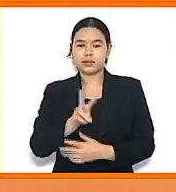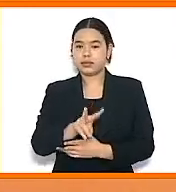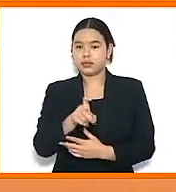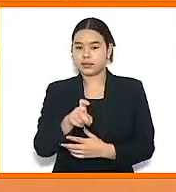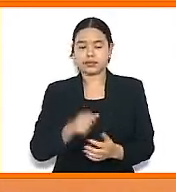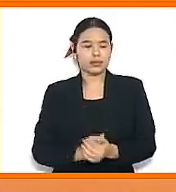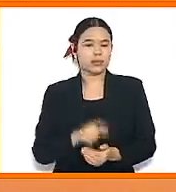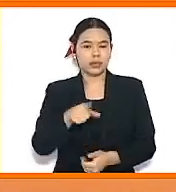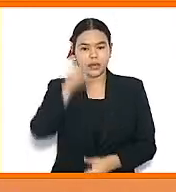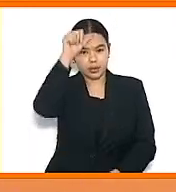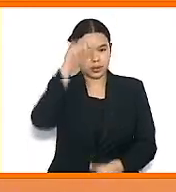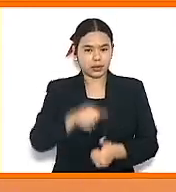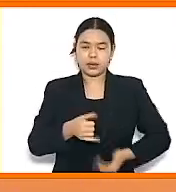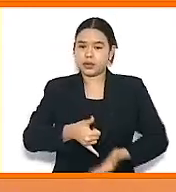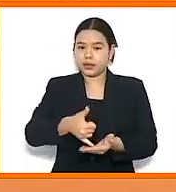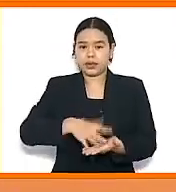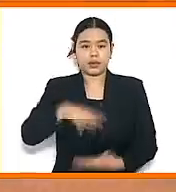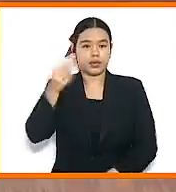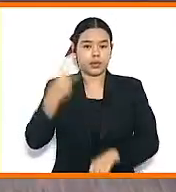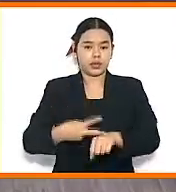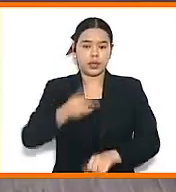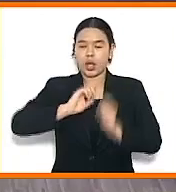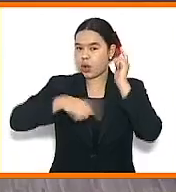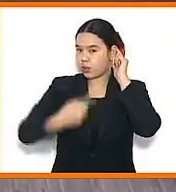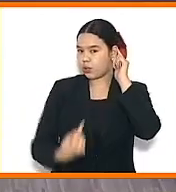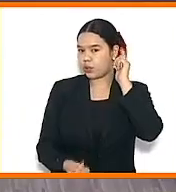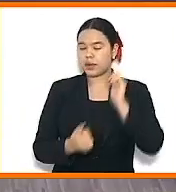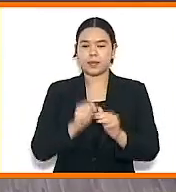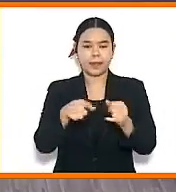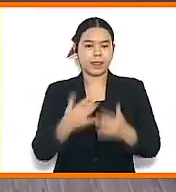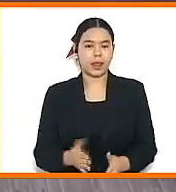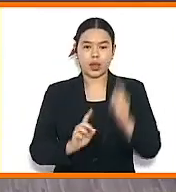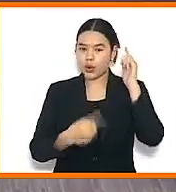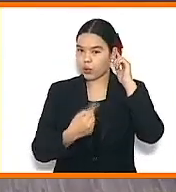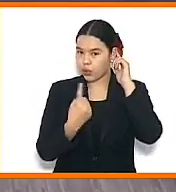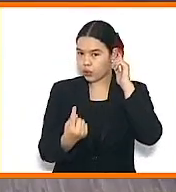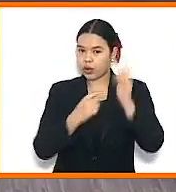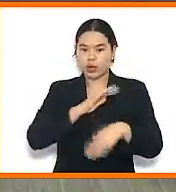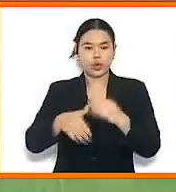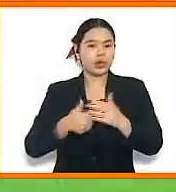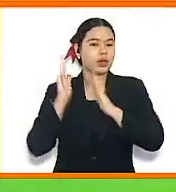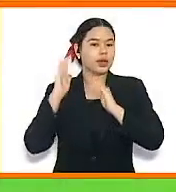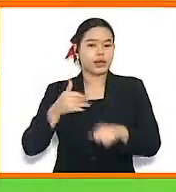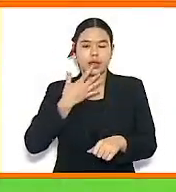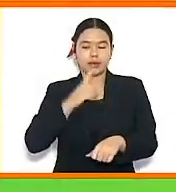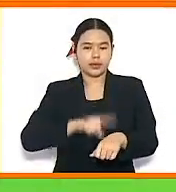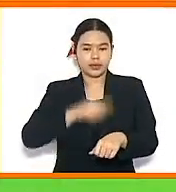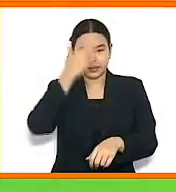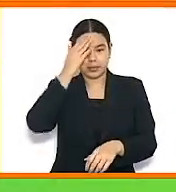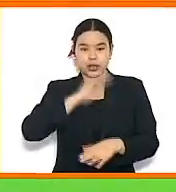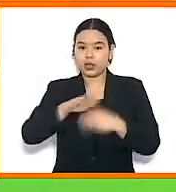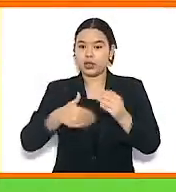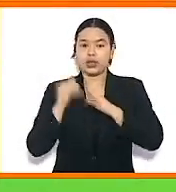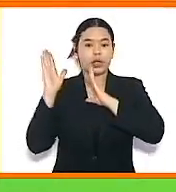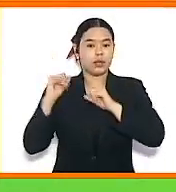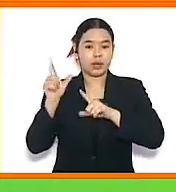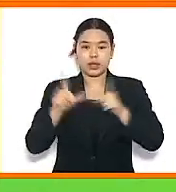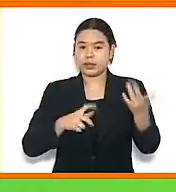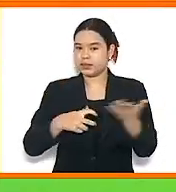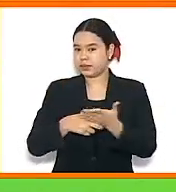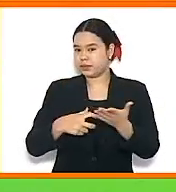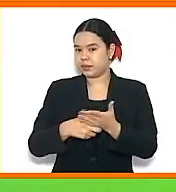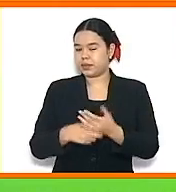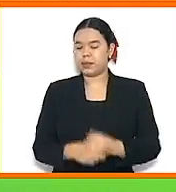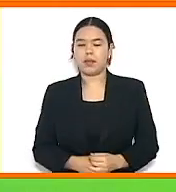2X. Recuerda, tu premio se multiplica por 2 en Diaria, pero si sos jugador para más uno, te deseo muchísima suerte. Espero que tengas tu boletito en mano porque